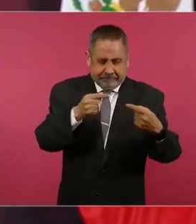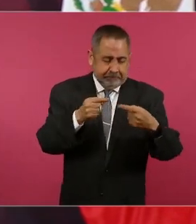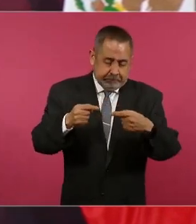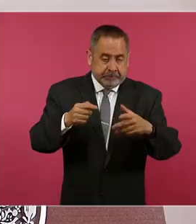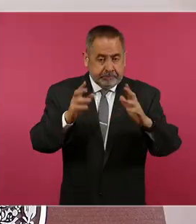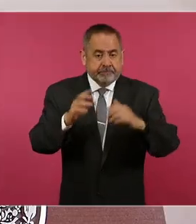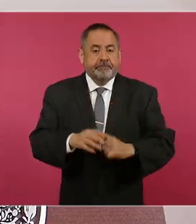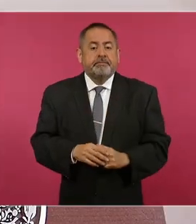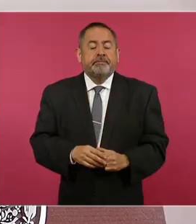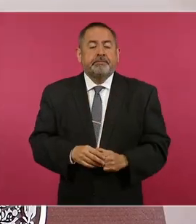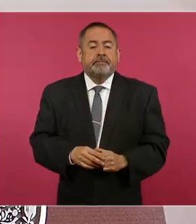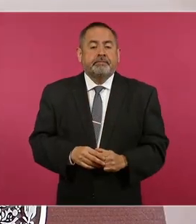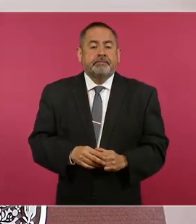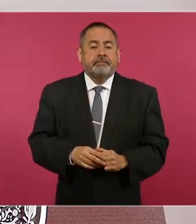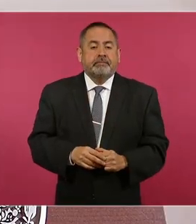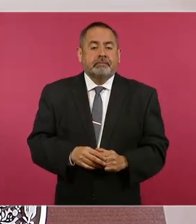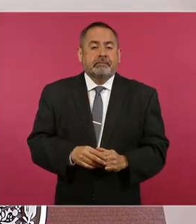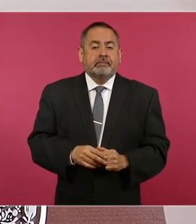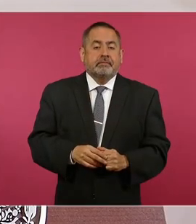y este